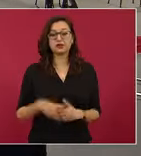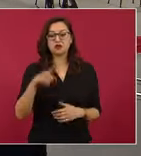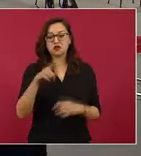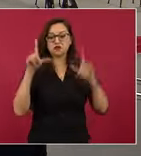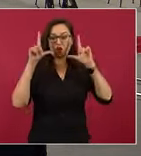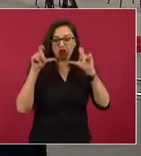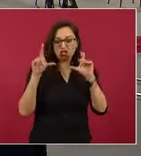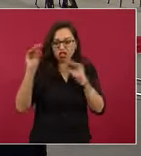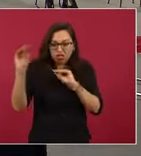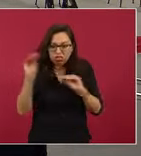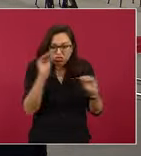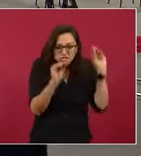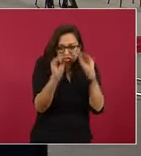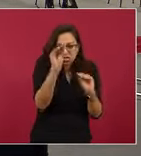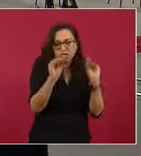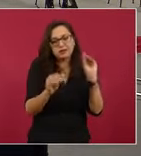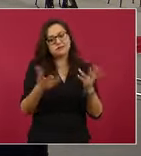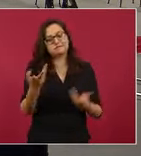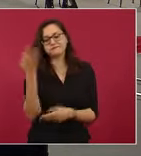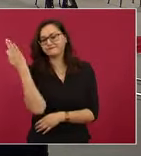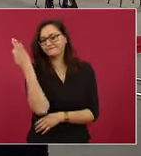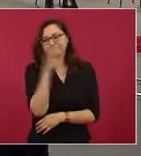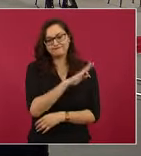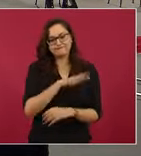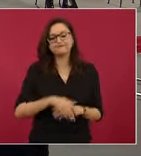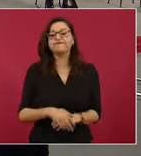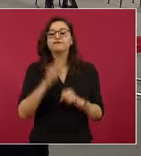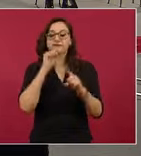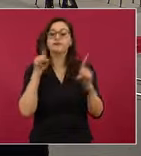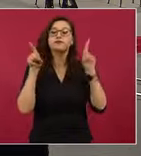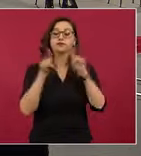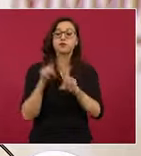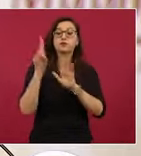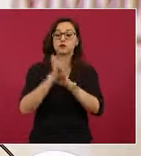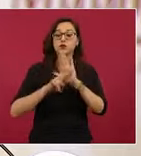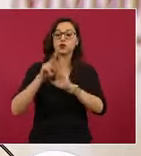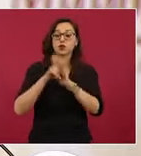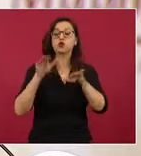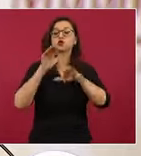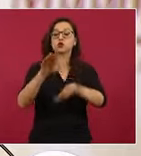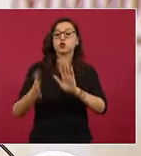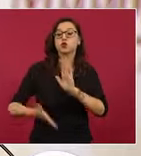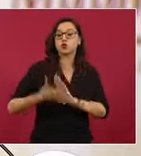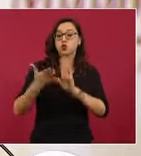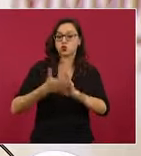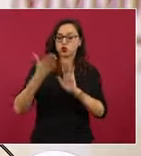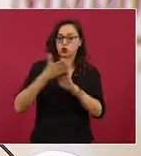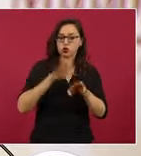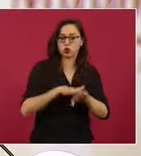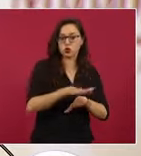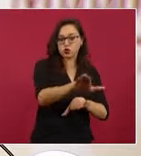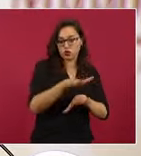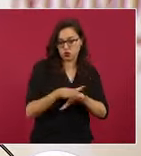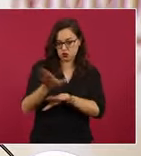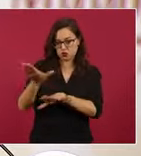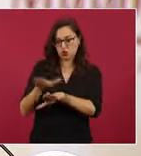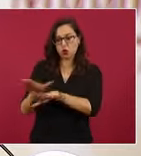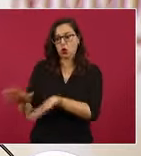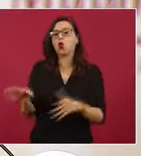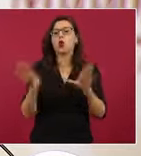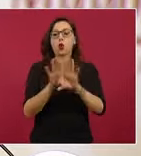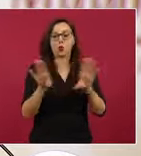recurrentes esta semana. Y además les dejamos una recomendación. El documental de Epigmenio